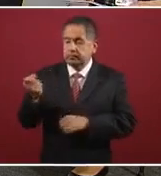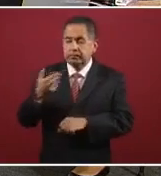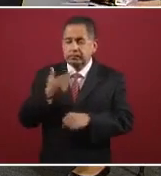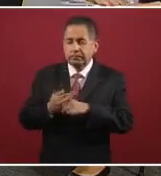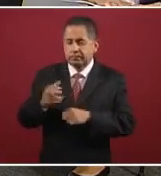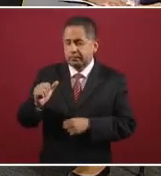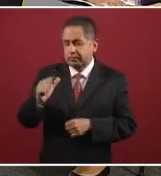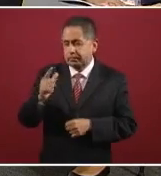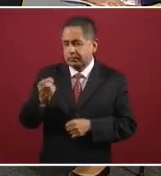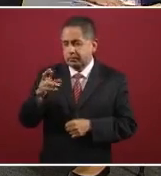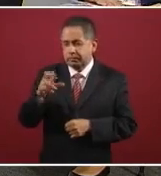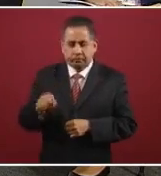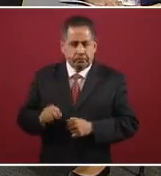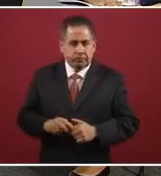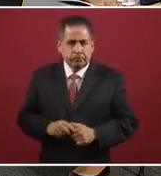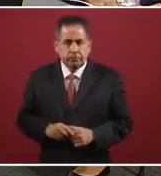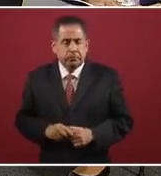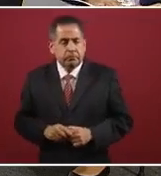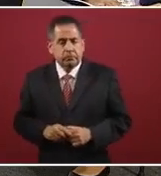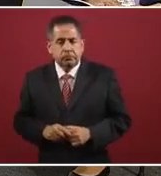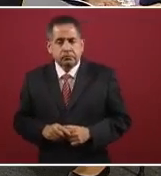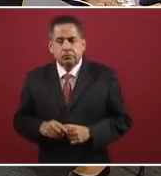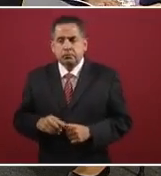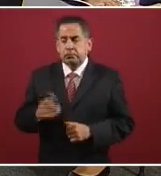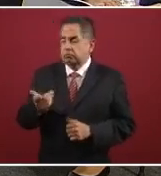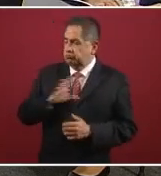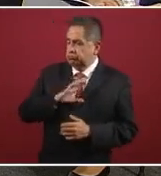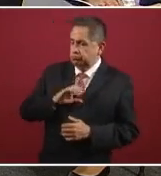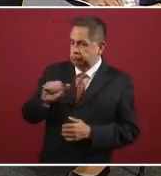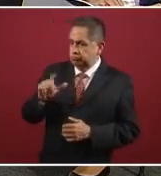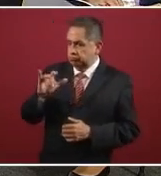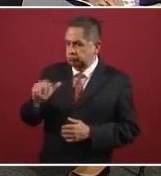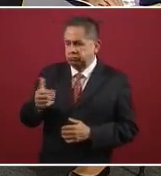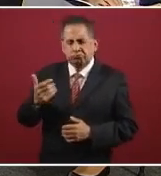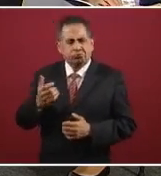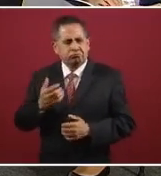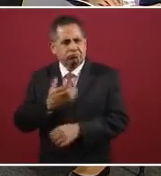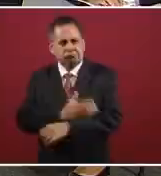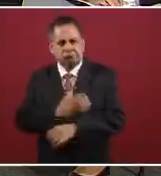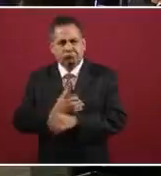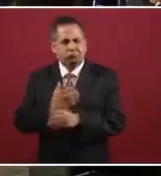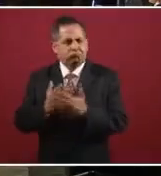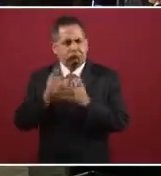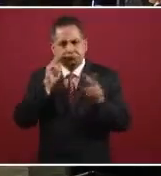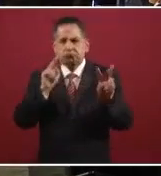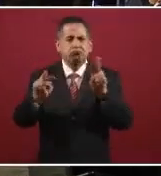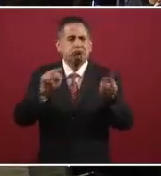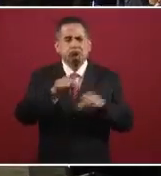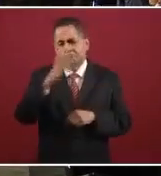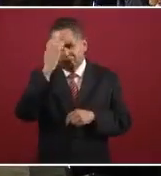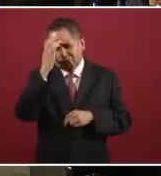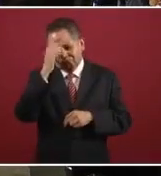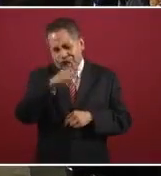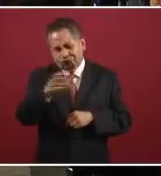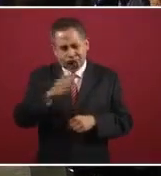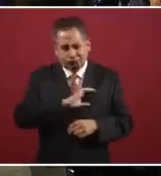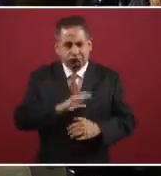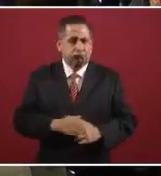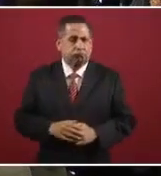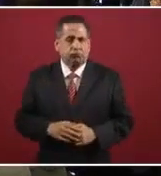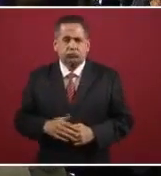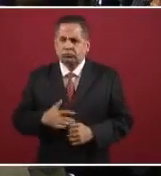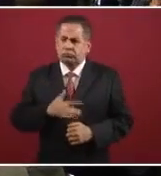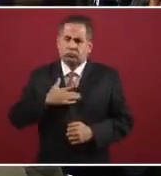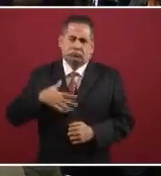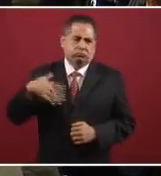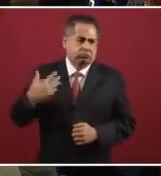Albores y querida Alicia y muchos colegas, veo muchos rostros conocidos. Es un gran honor estar